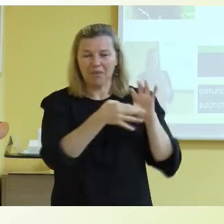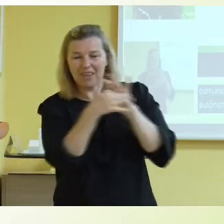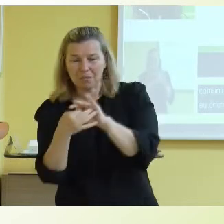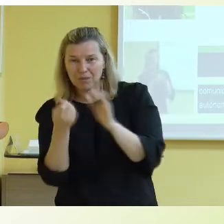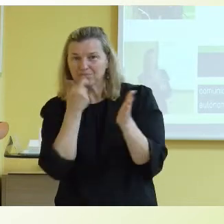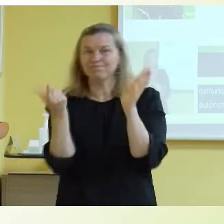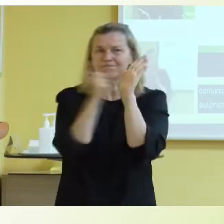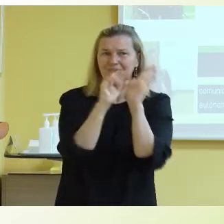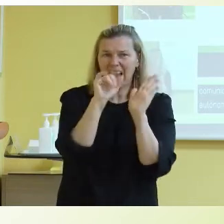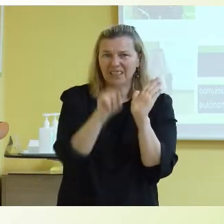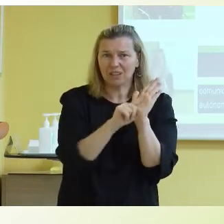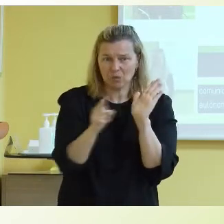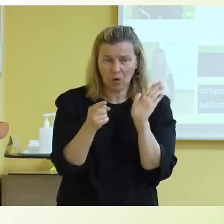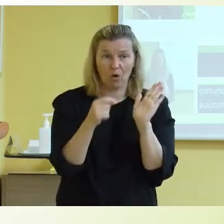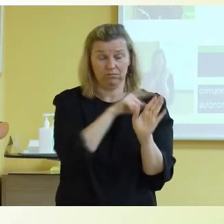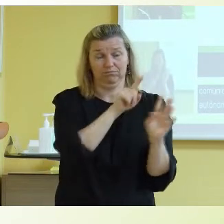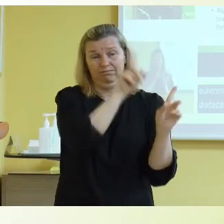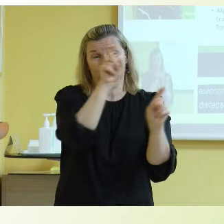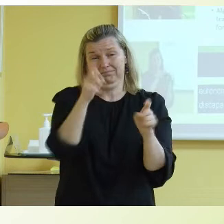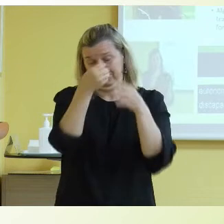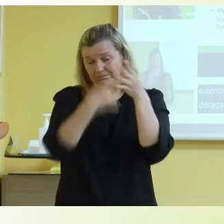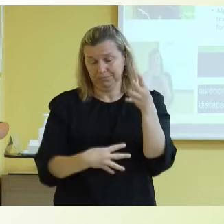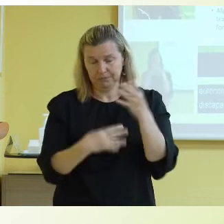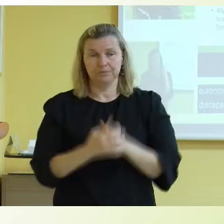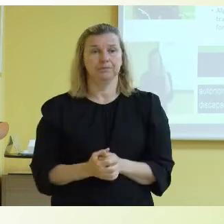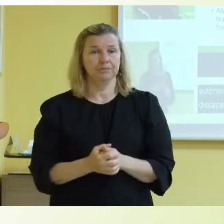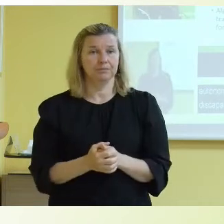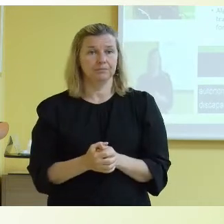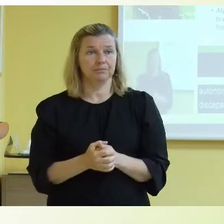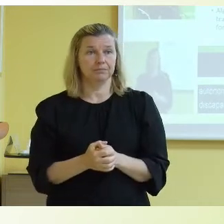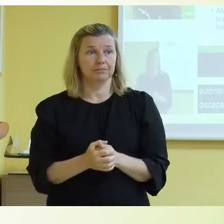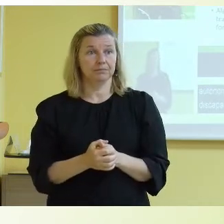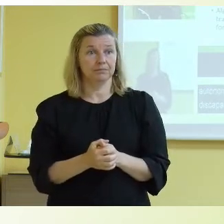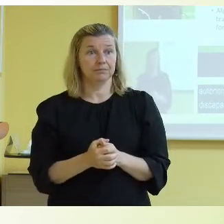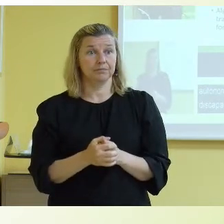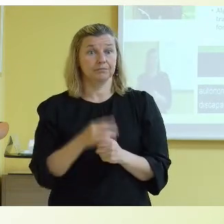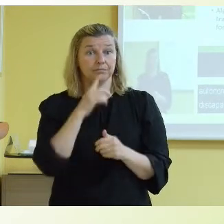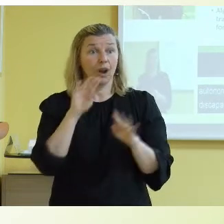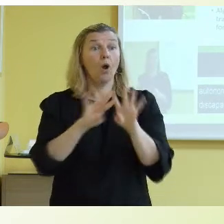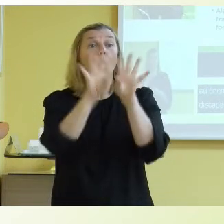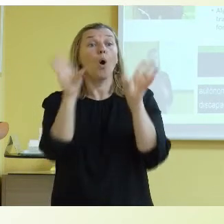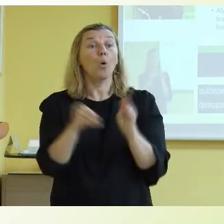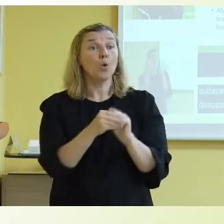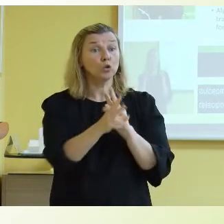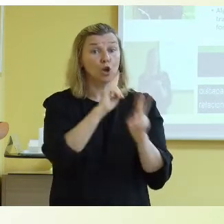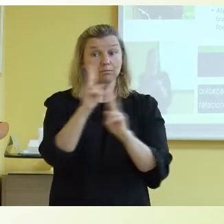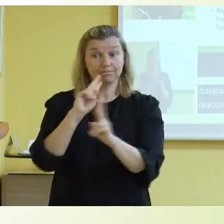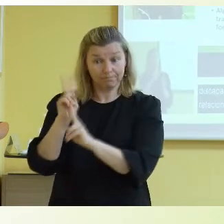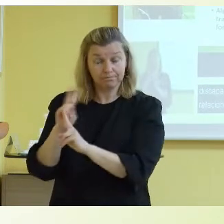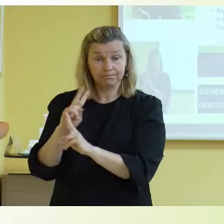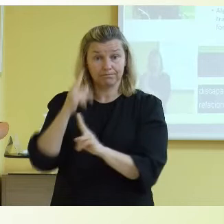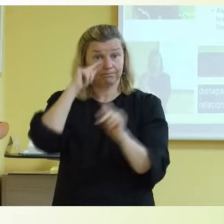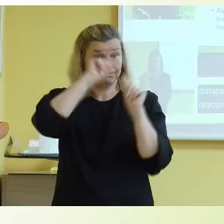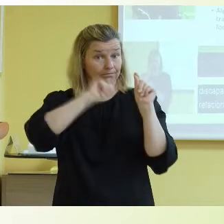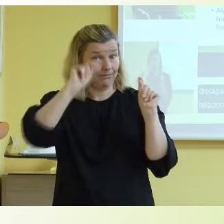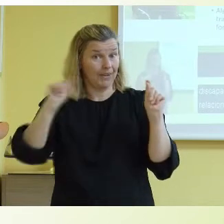hacía una serie de preguntas en relación al tema este de la discapacidad y sacar unas conclusiones, pongo aquí algunos gráficos de algunas